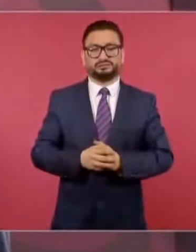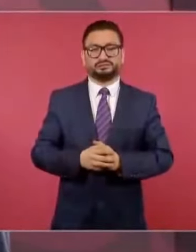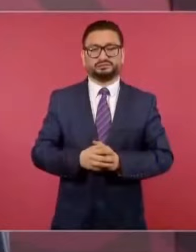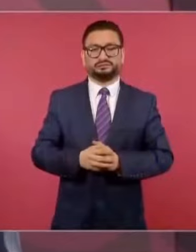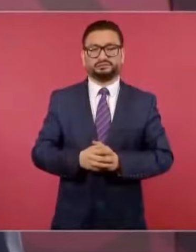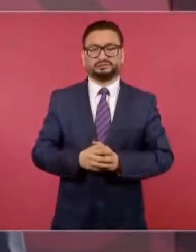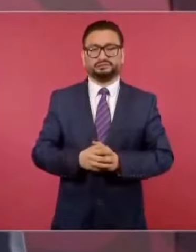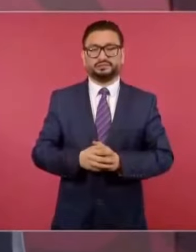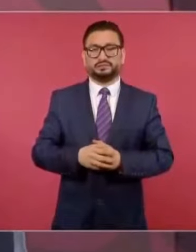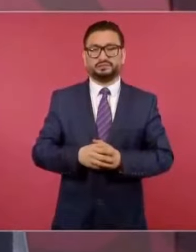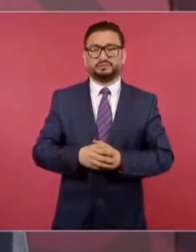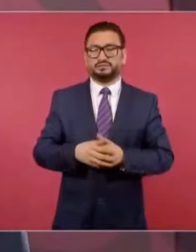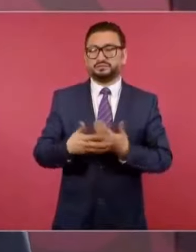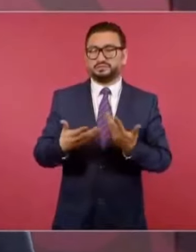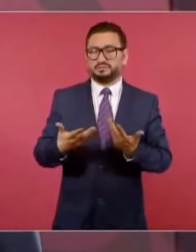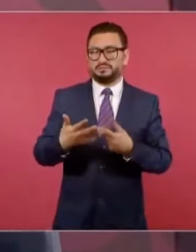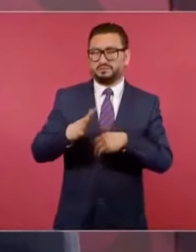porque